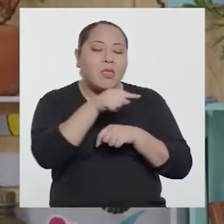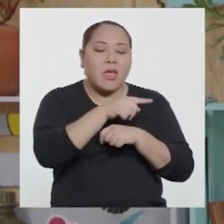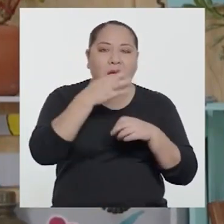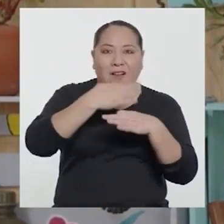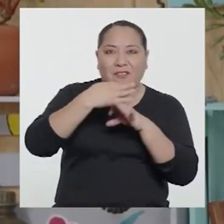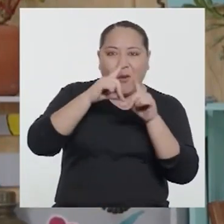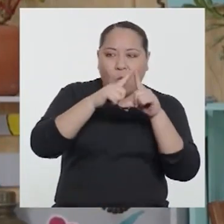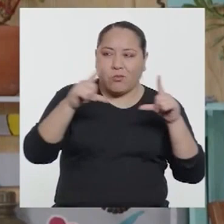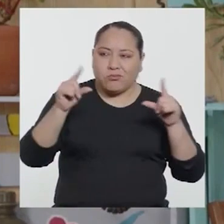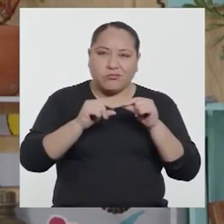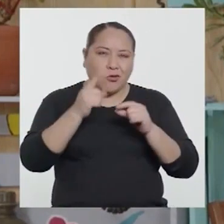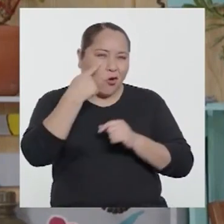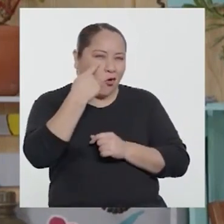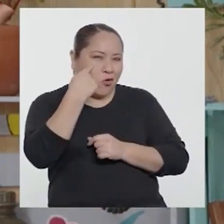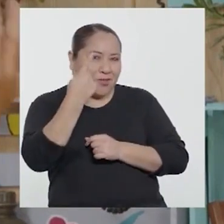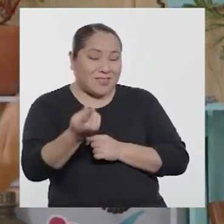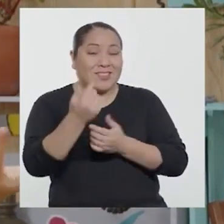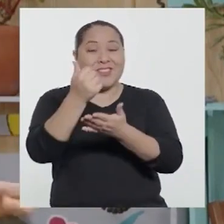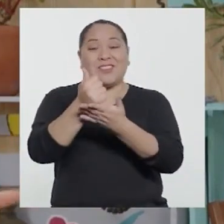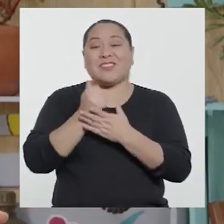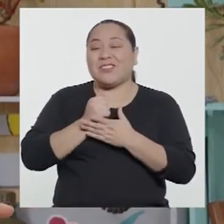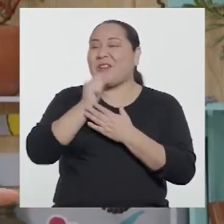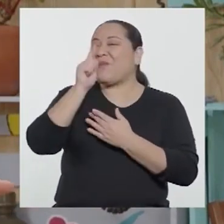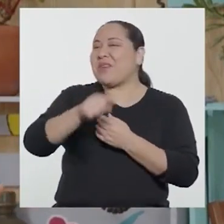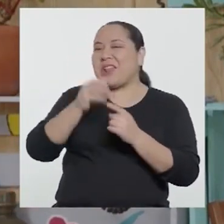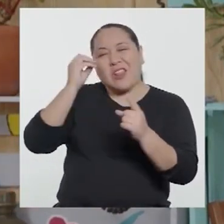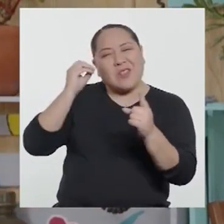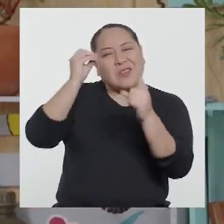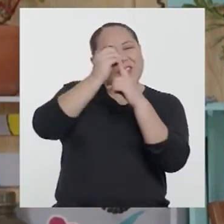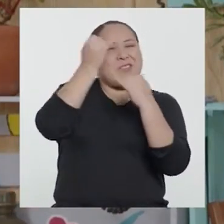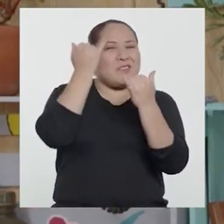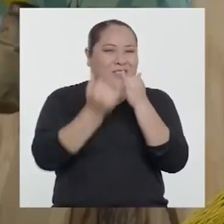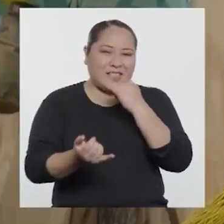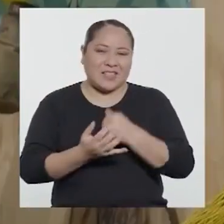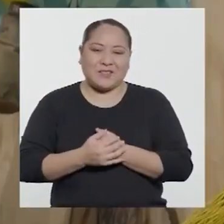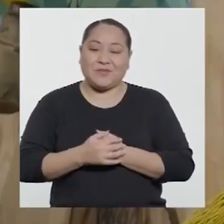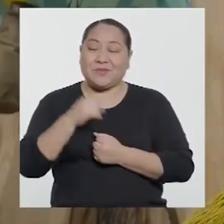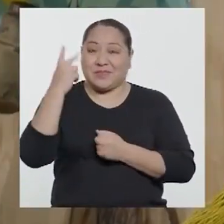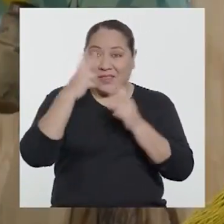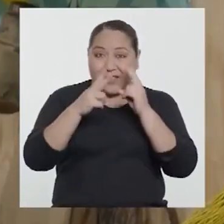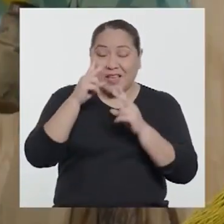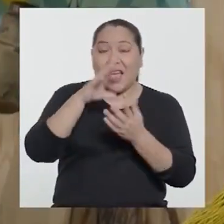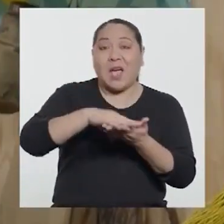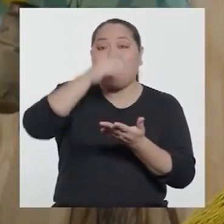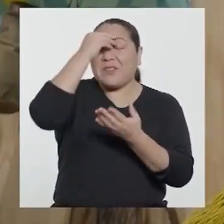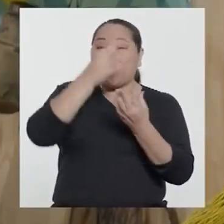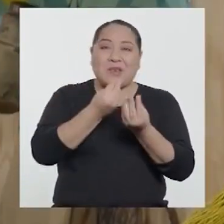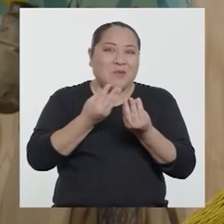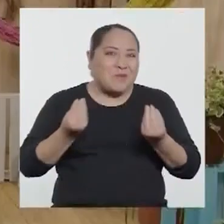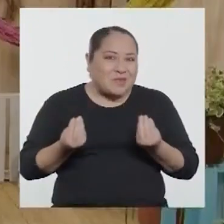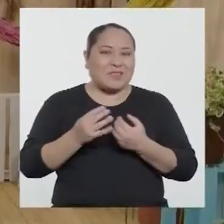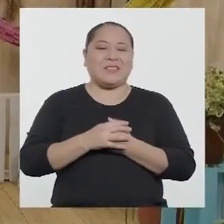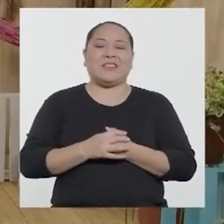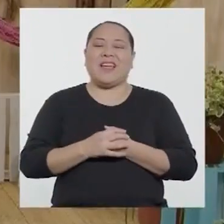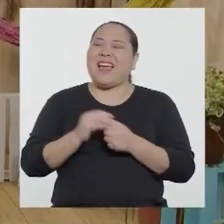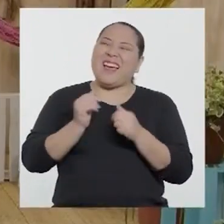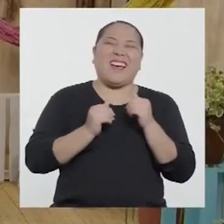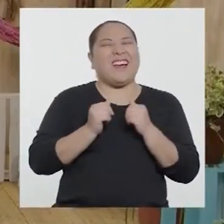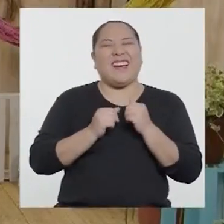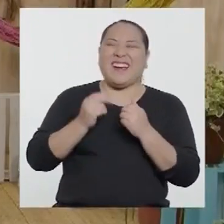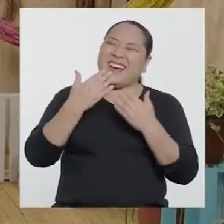formas geométricas que conocieron y que nos servirán para nuestro reto final. Se nota que aprendieron mucho.